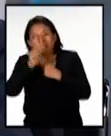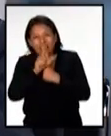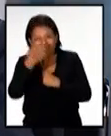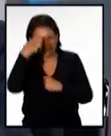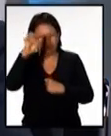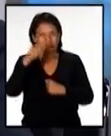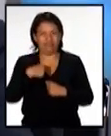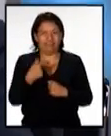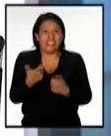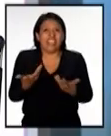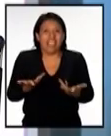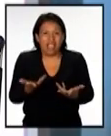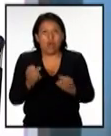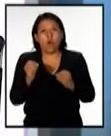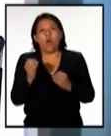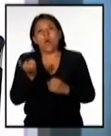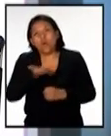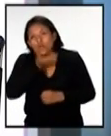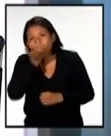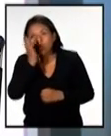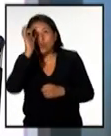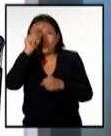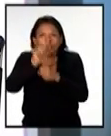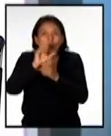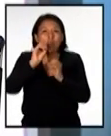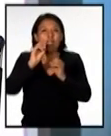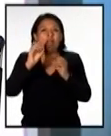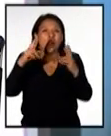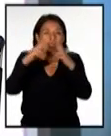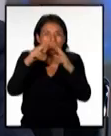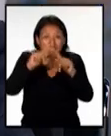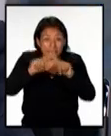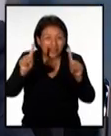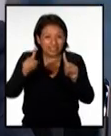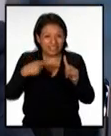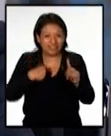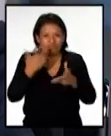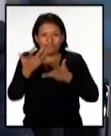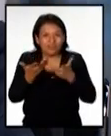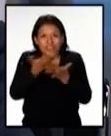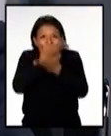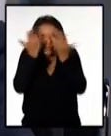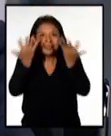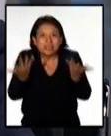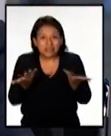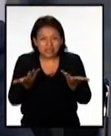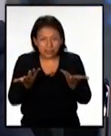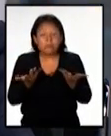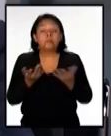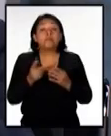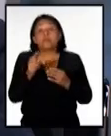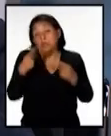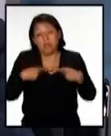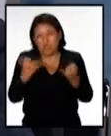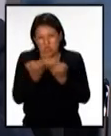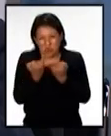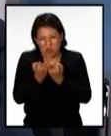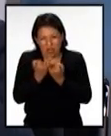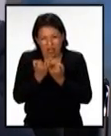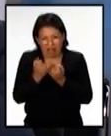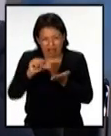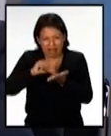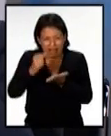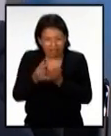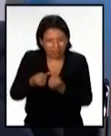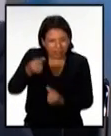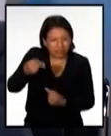Si es alguien que tiene costumbres o cultura, religión distinta, tampoco. Y con una persona con talla baja, normalmente hay incluso